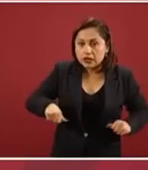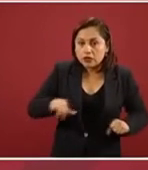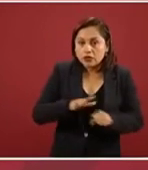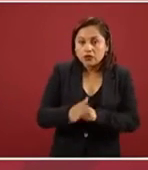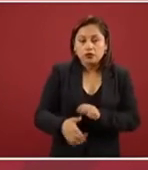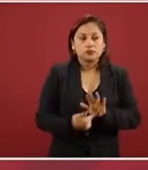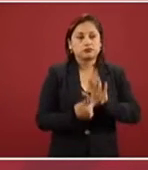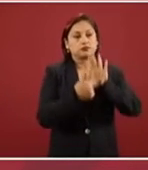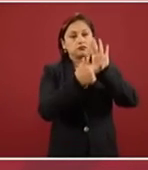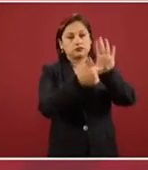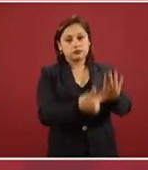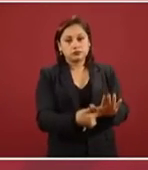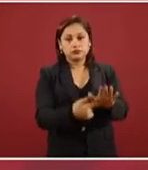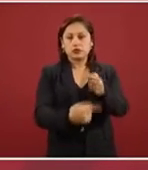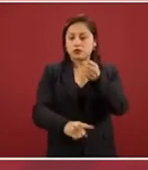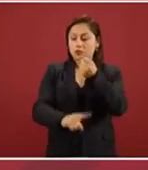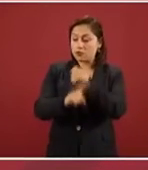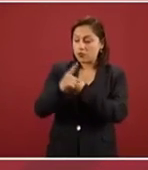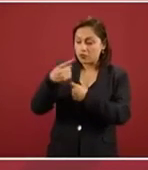de